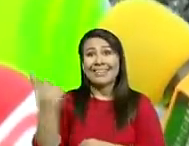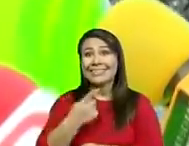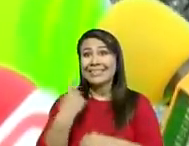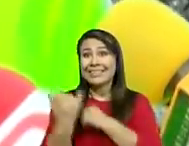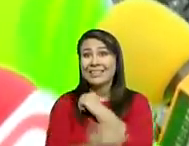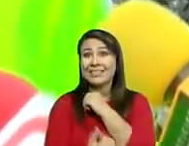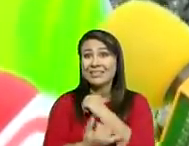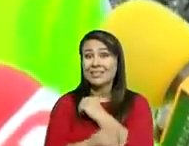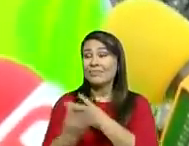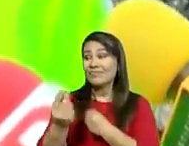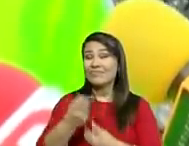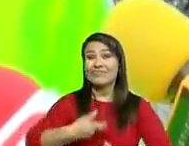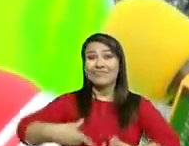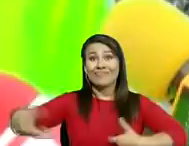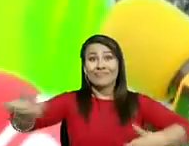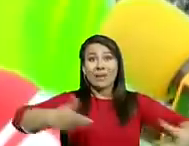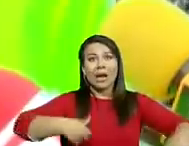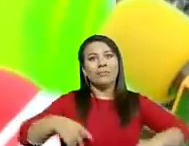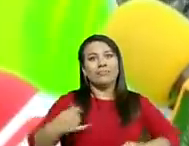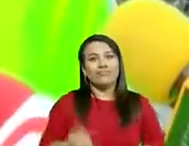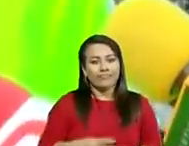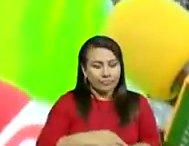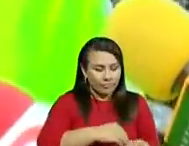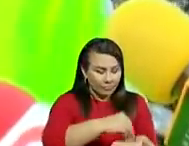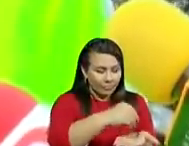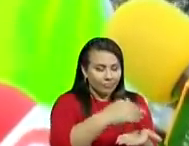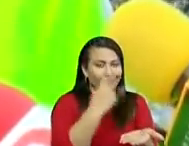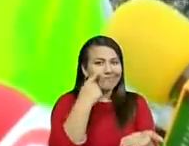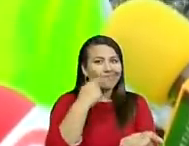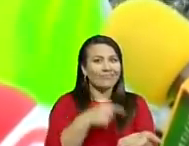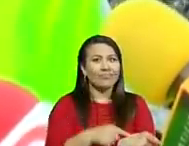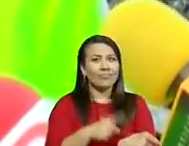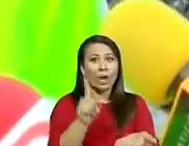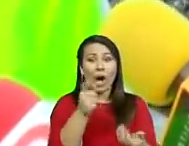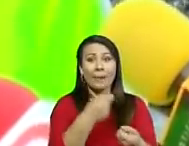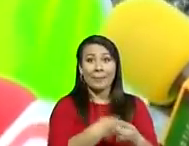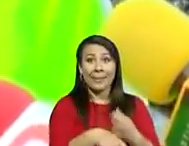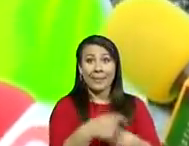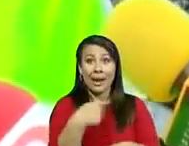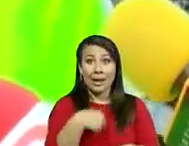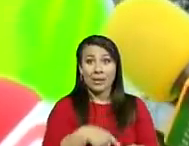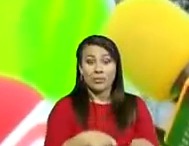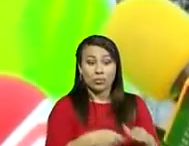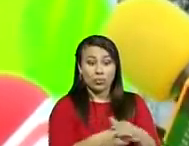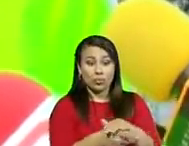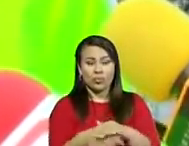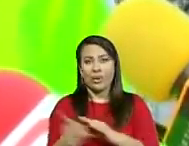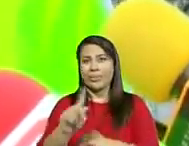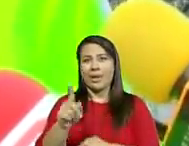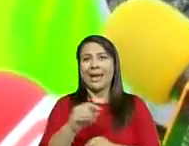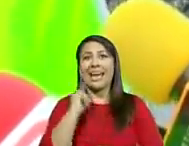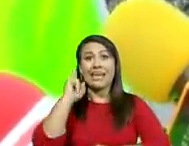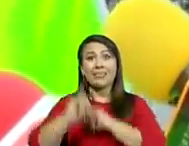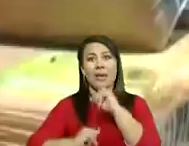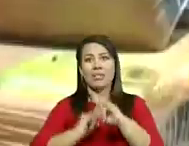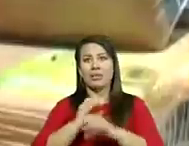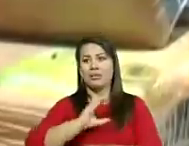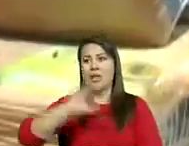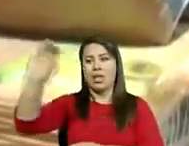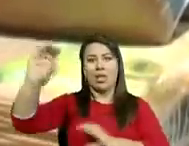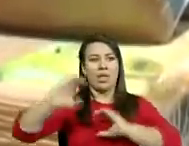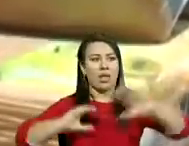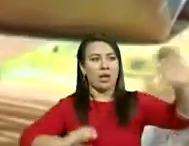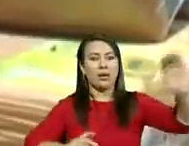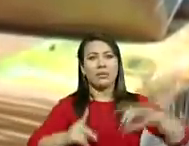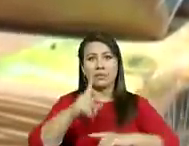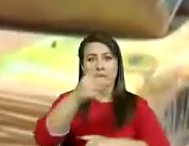ustedes aquí preocuparse de lo que está pasando aquí dentro de la comunidad. Como ustedes bien se dan cuenta de lo que está sucediendo aquí con este